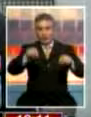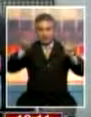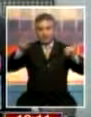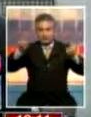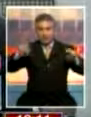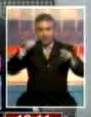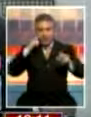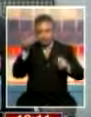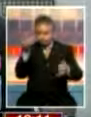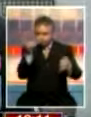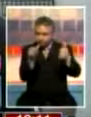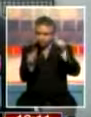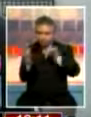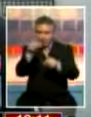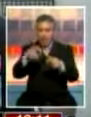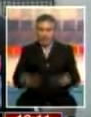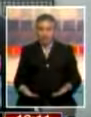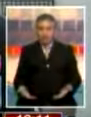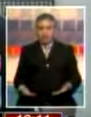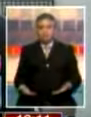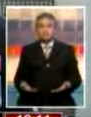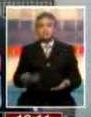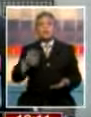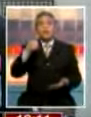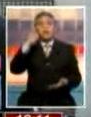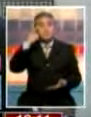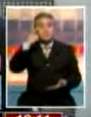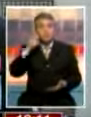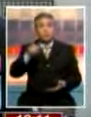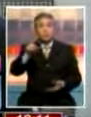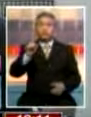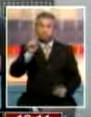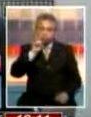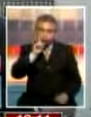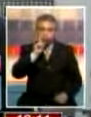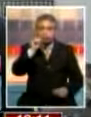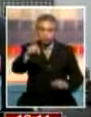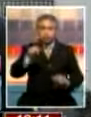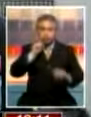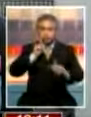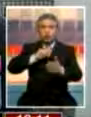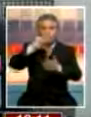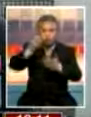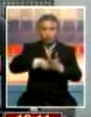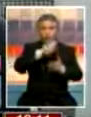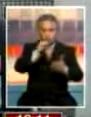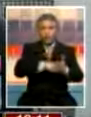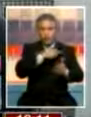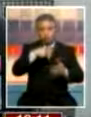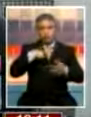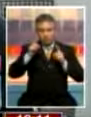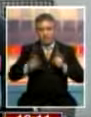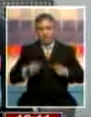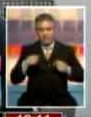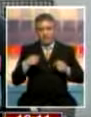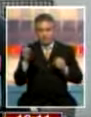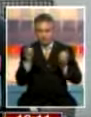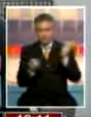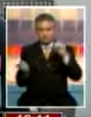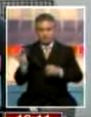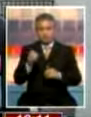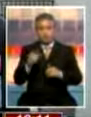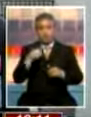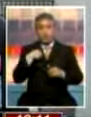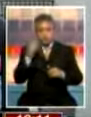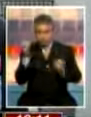ahora. Pero sin lugar a dudas siempre van a estar relacionados a las distintas cláusulas de los contratos que queremos analizar. Pero además, no solo hemos pedido analizar